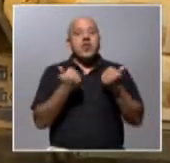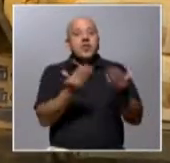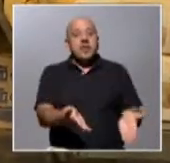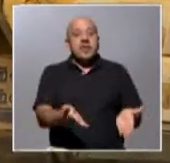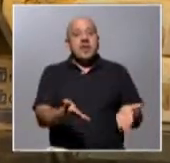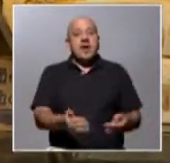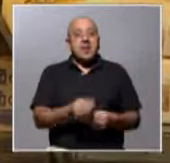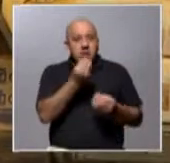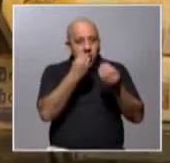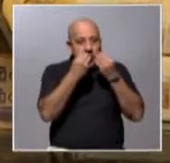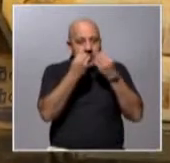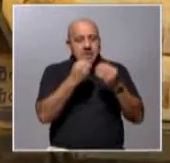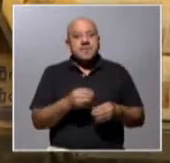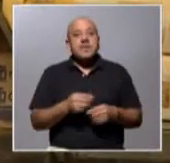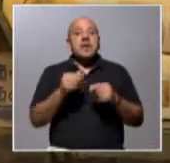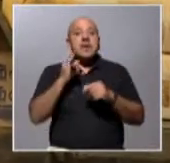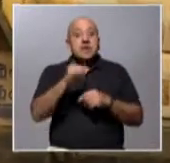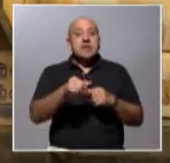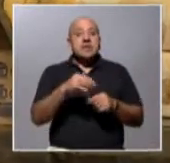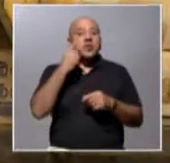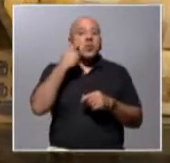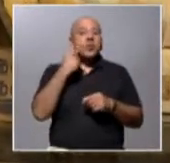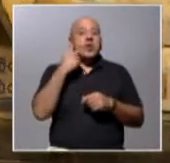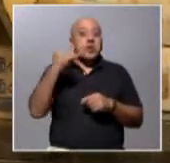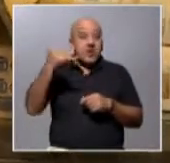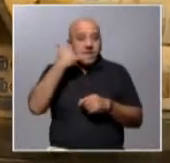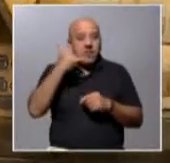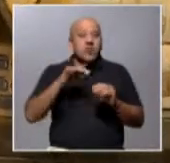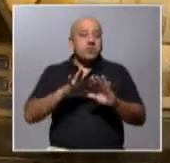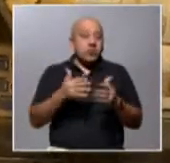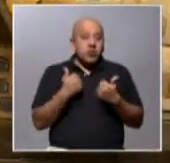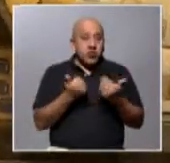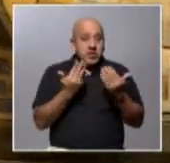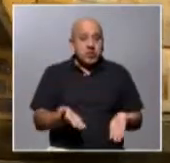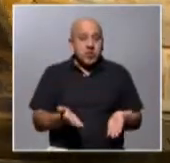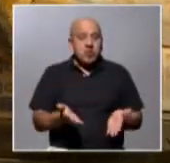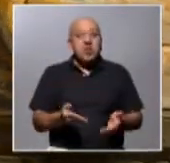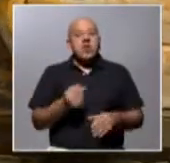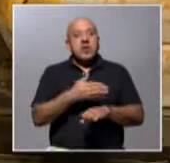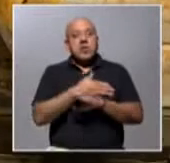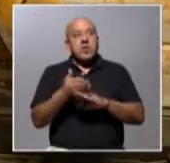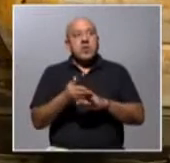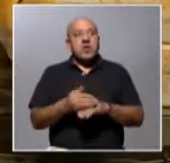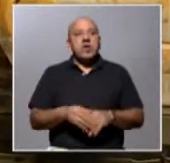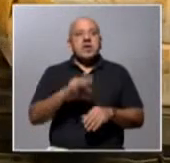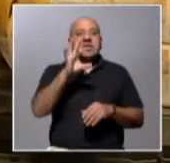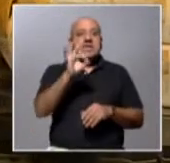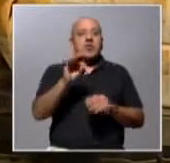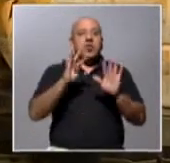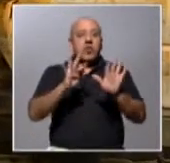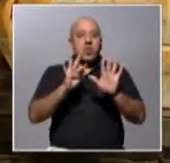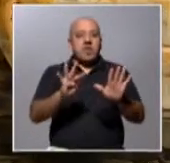ratito estaremos ampliando, ya sí les voy dando el número de teléfono por donaciones o averiguaciones, después lo repetiremos,